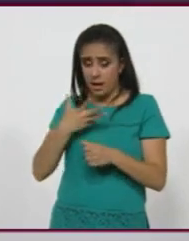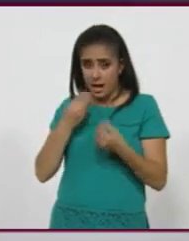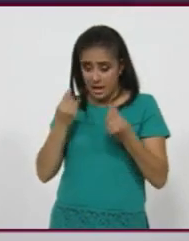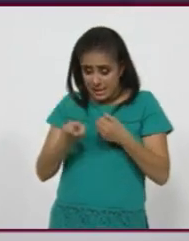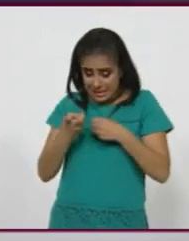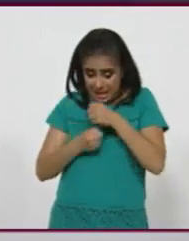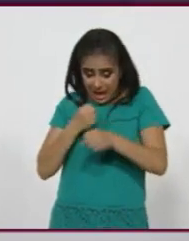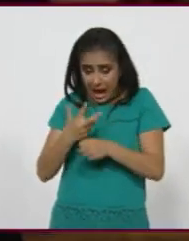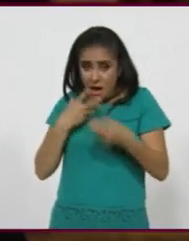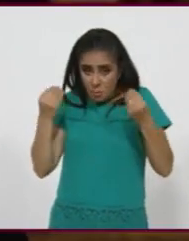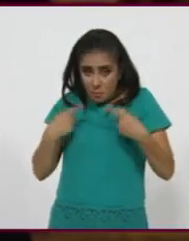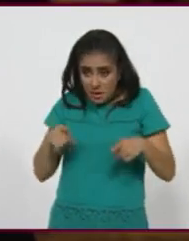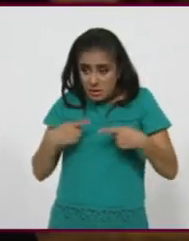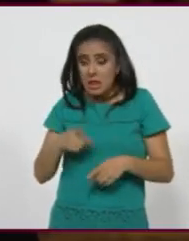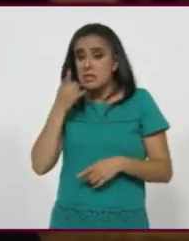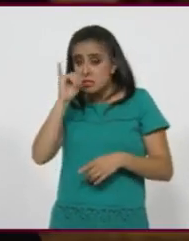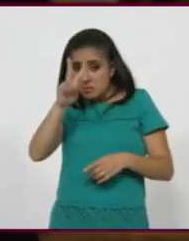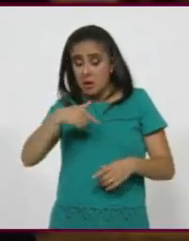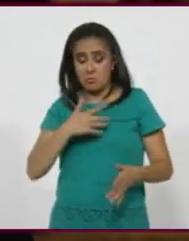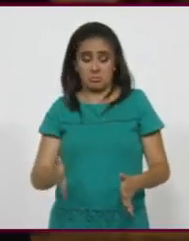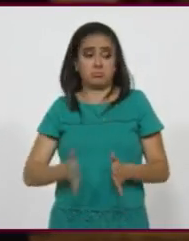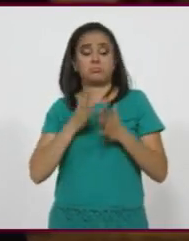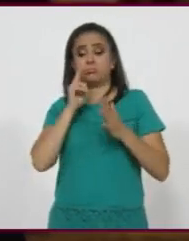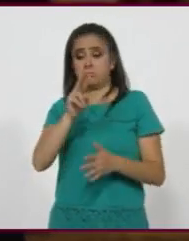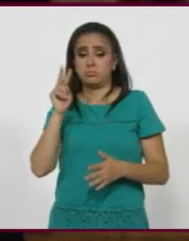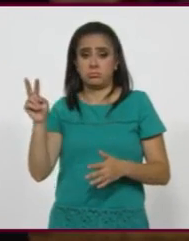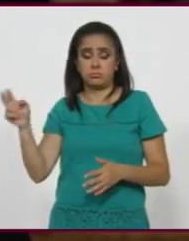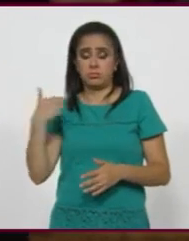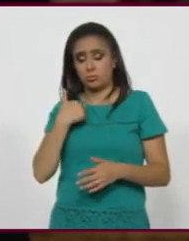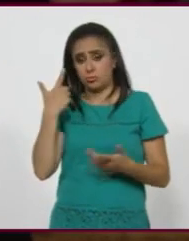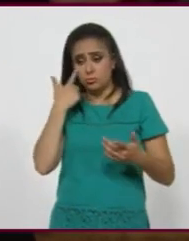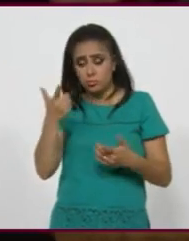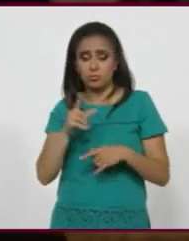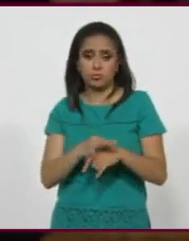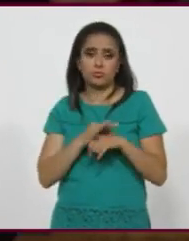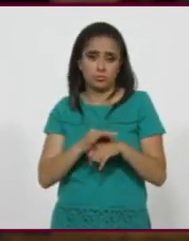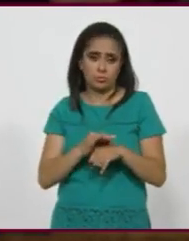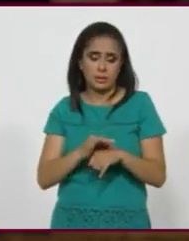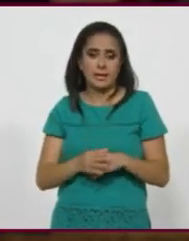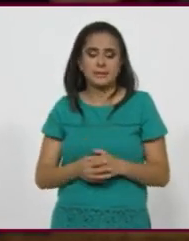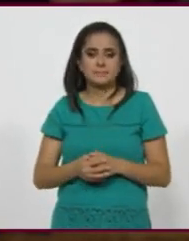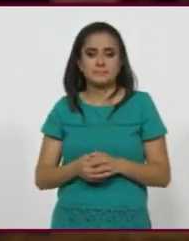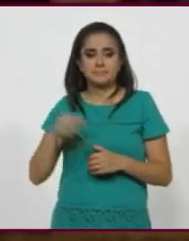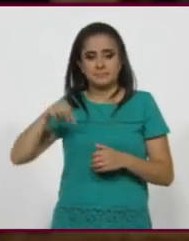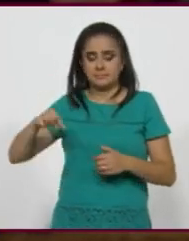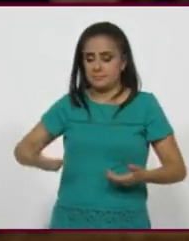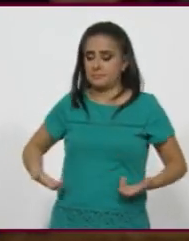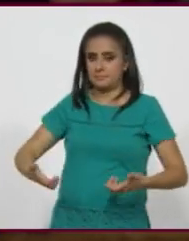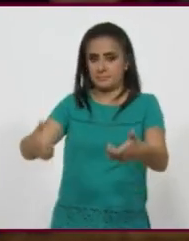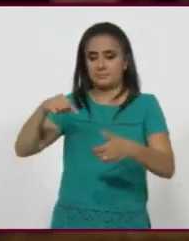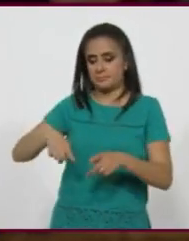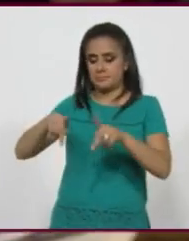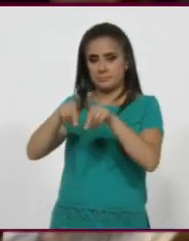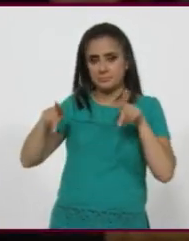Sí, a mí también me sorprendió un poco, pero te diré eso que captamos y sobre todo esta calle que va desde la